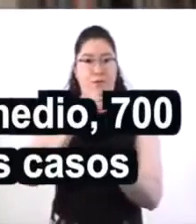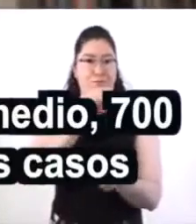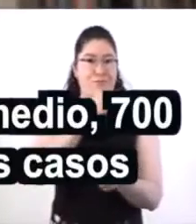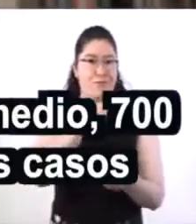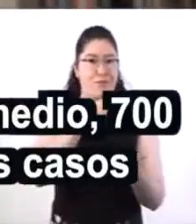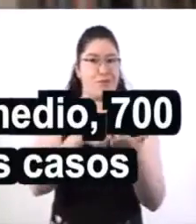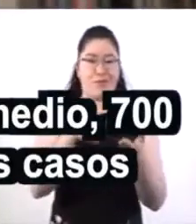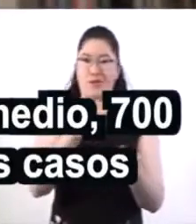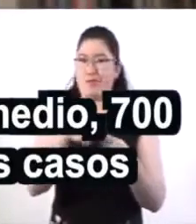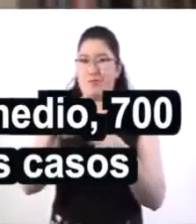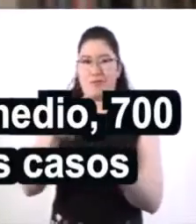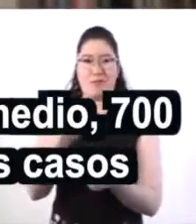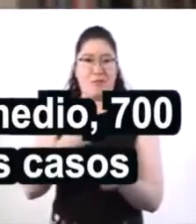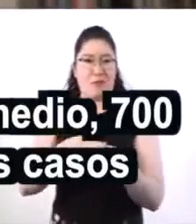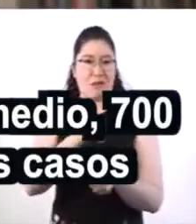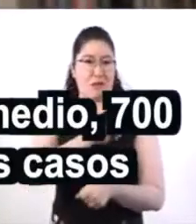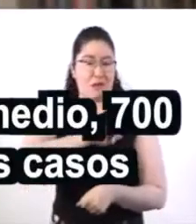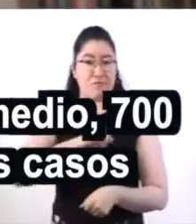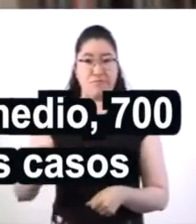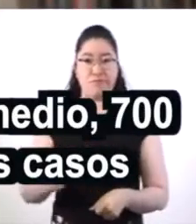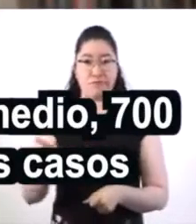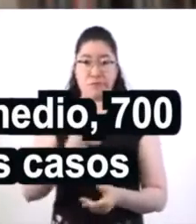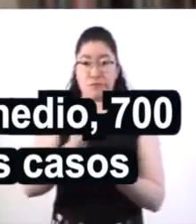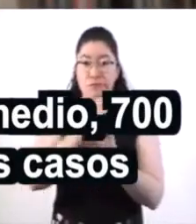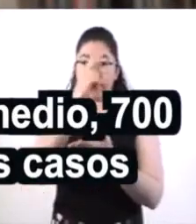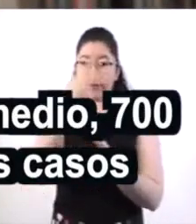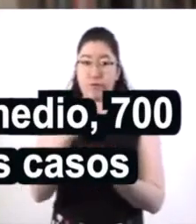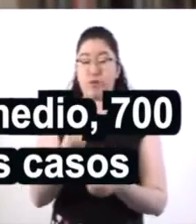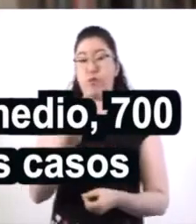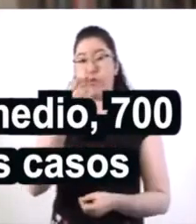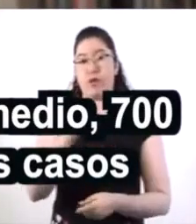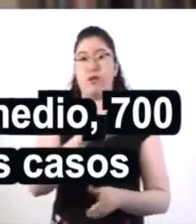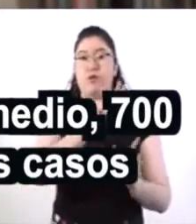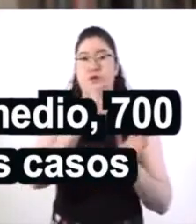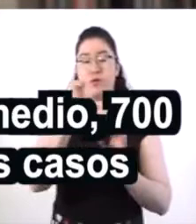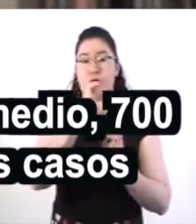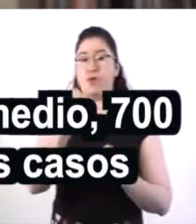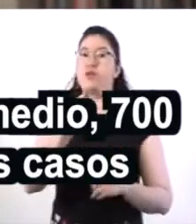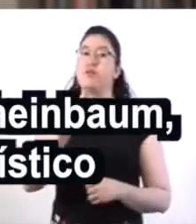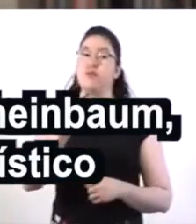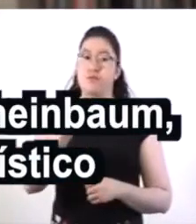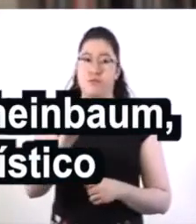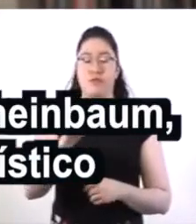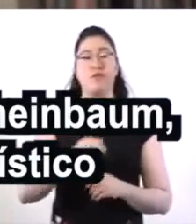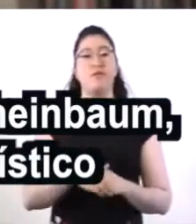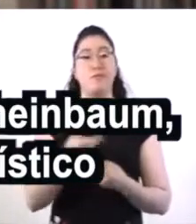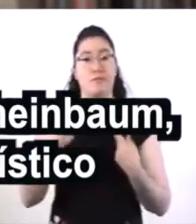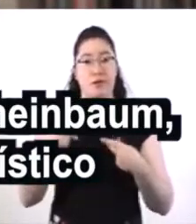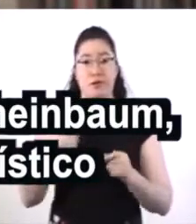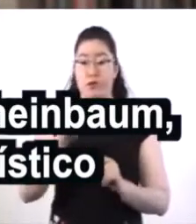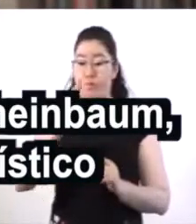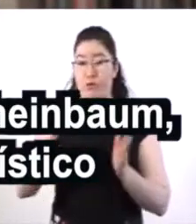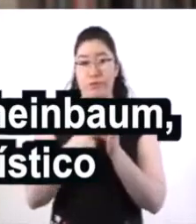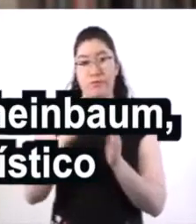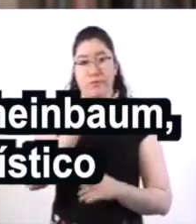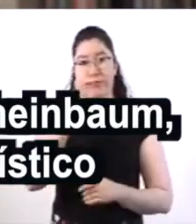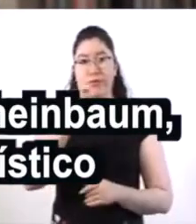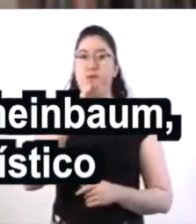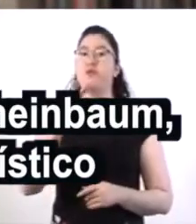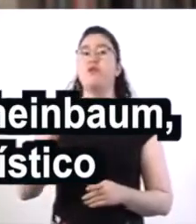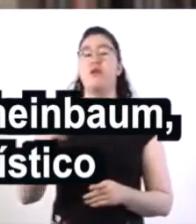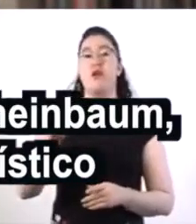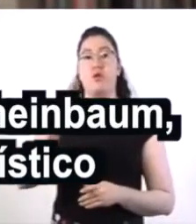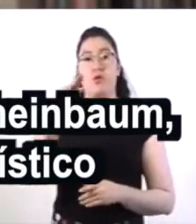En la Ciudad de México se practican en promedio 700 pruebas al día para la detección de nuevos casos por COVID-19. La jefa de